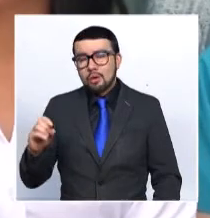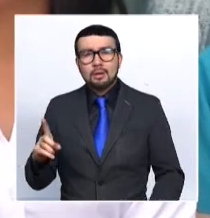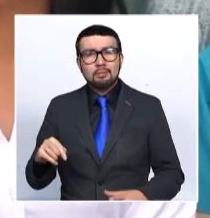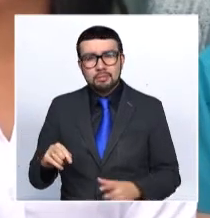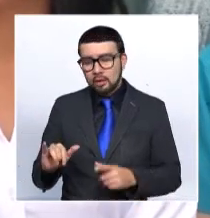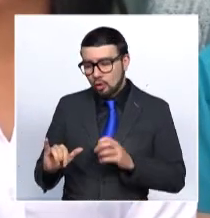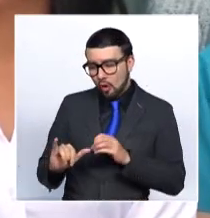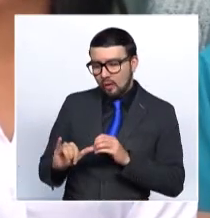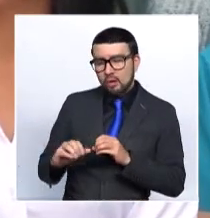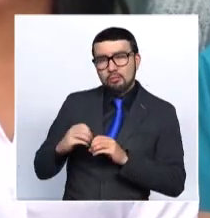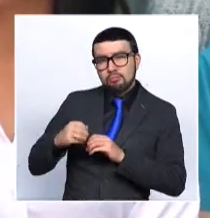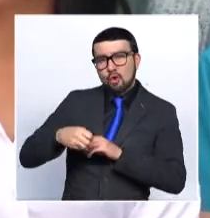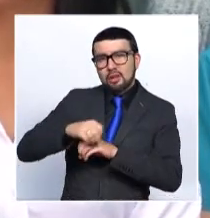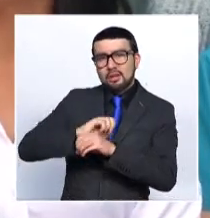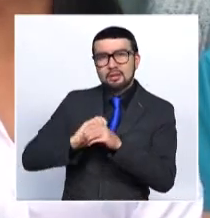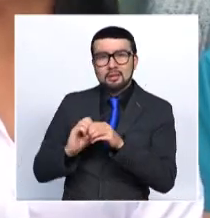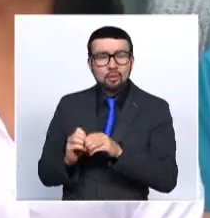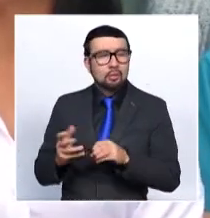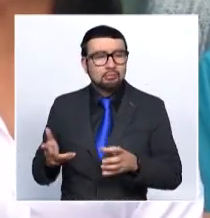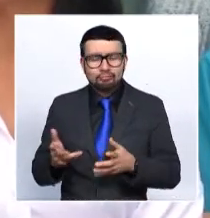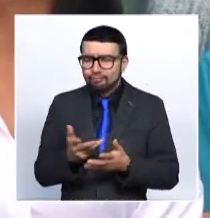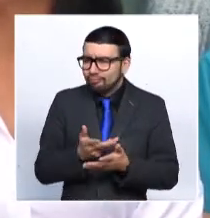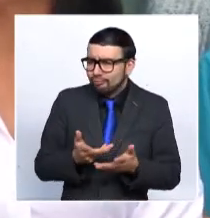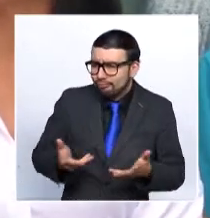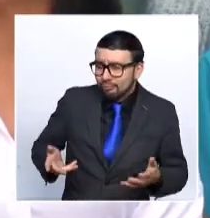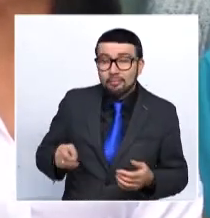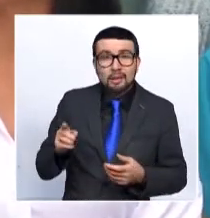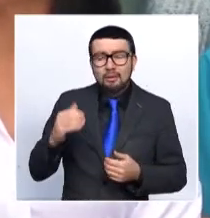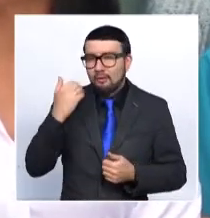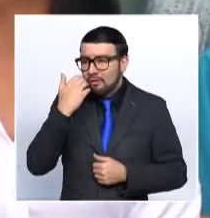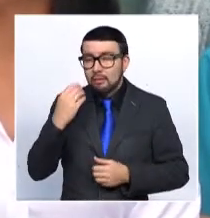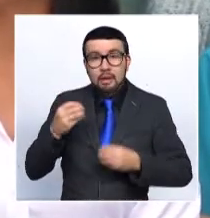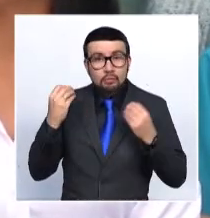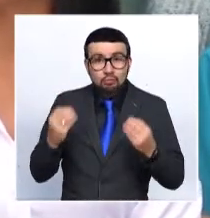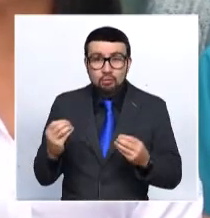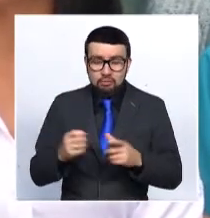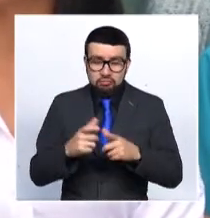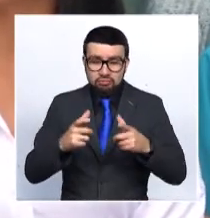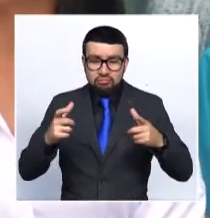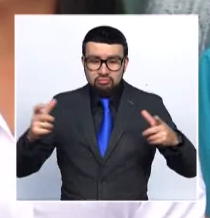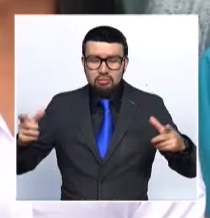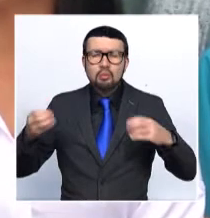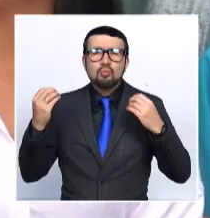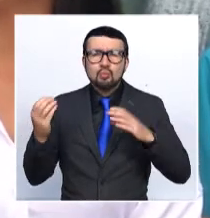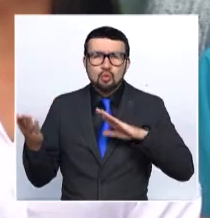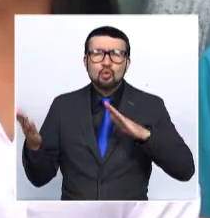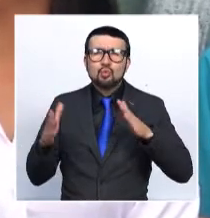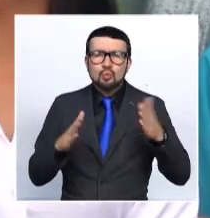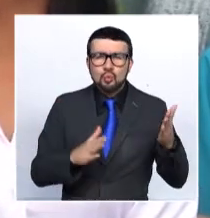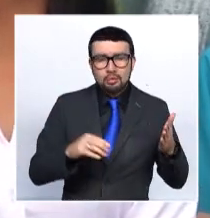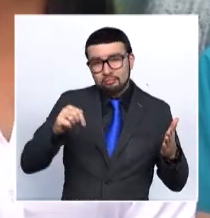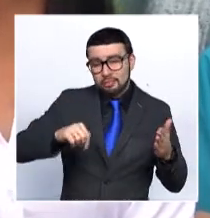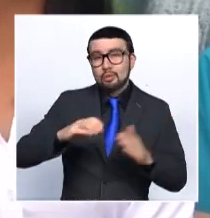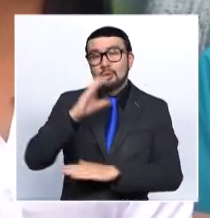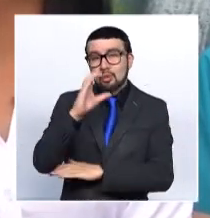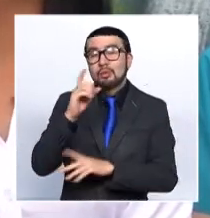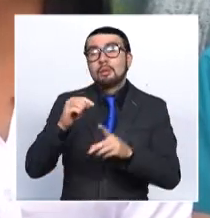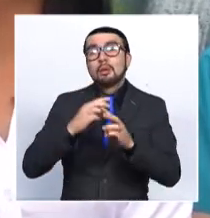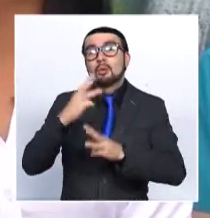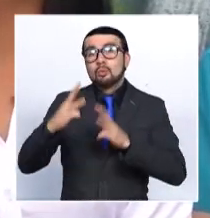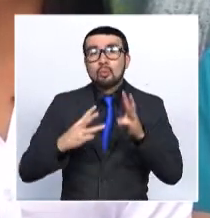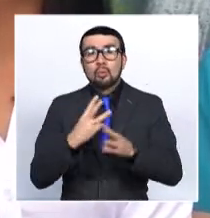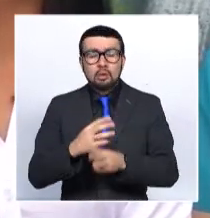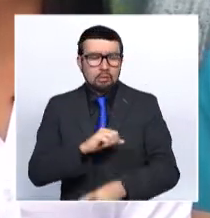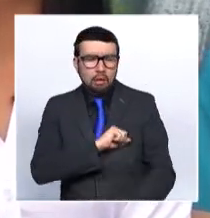rango de síndrome metabólico, que son la principal causa de mortalidad actualmente no solo en el mundo, sino también aquí en Colombia. Así que lo felicito por